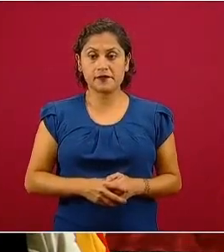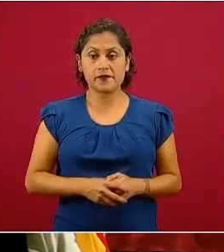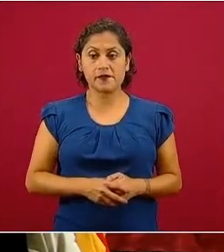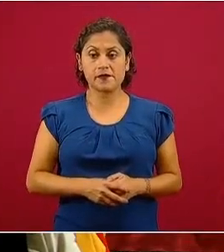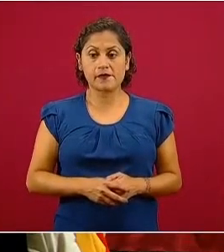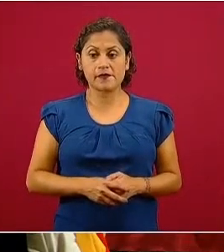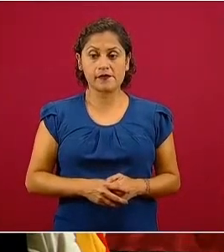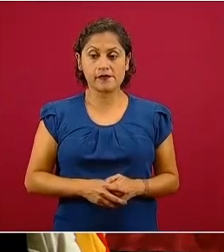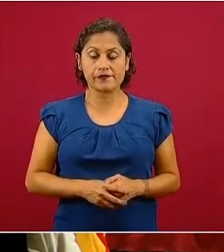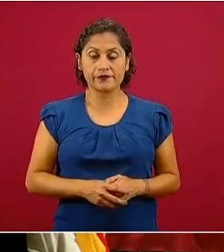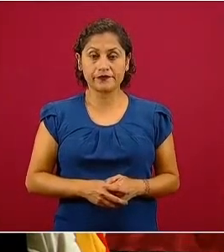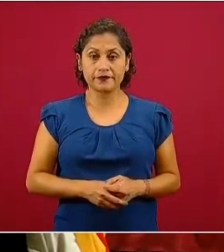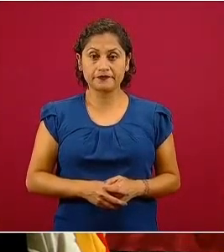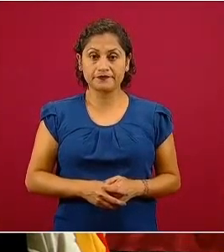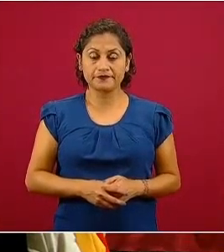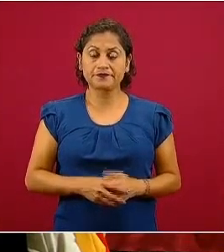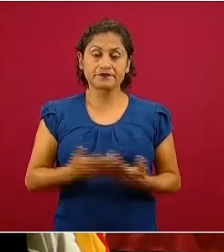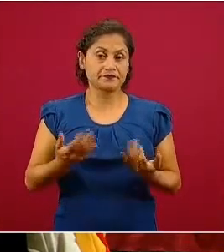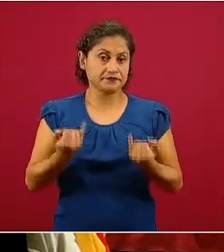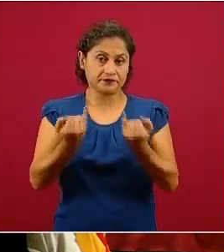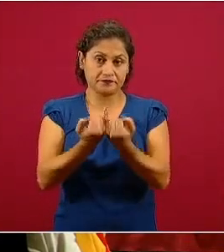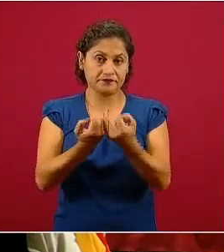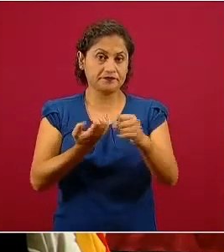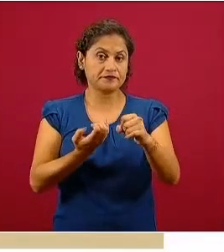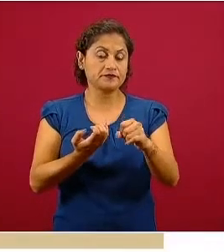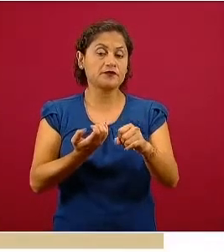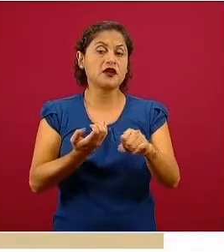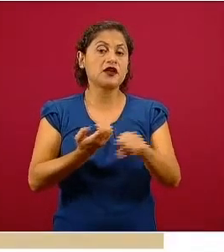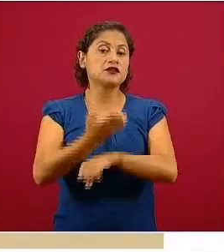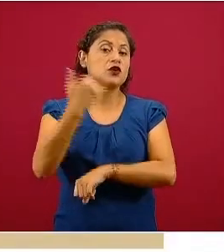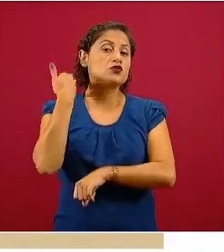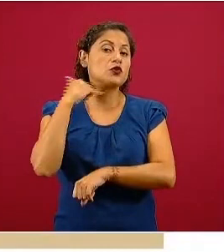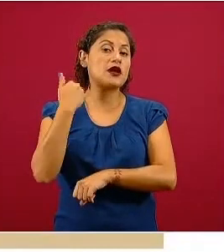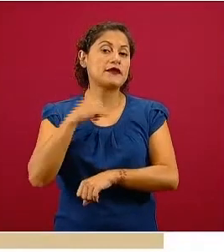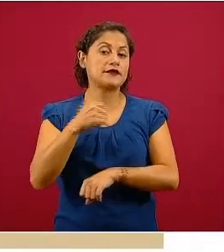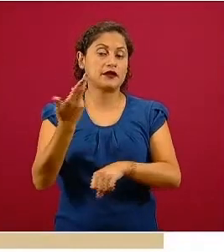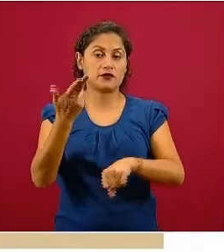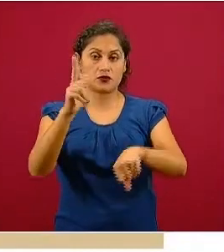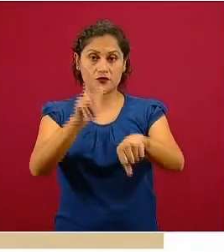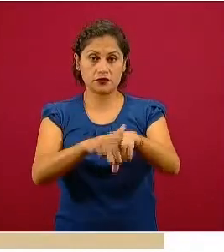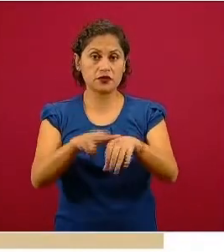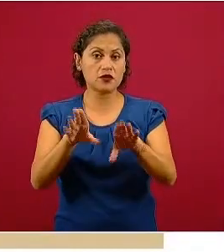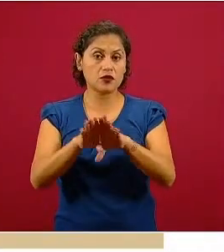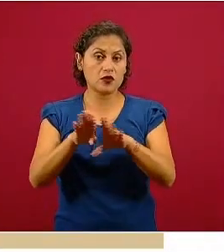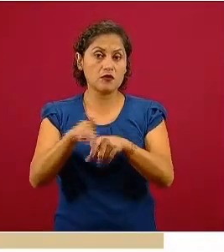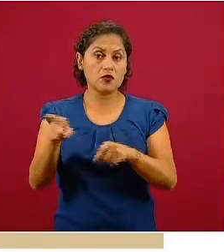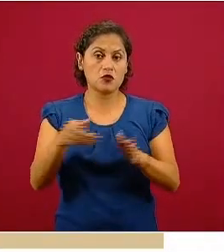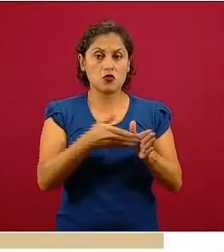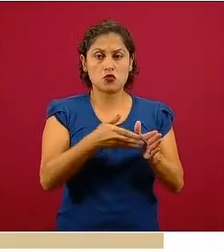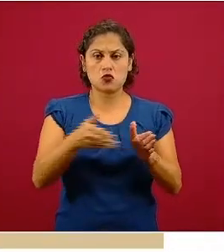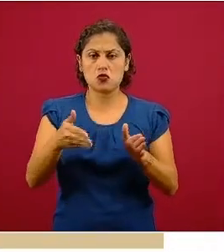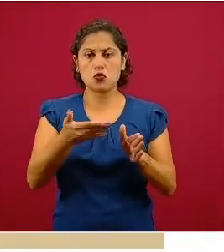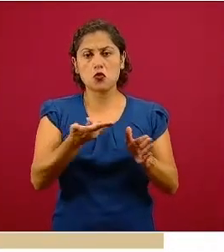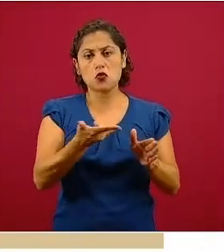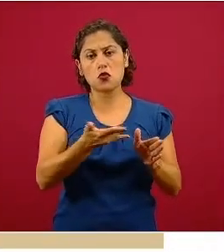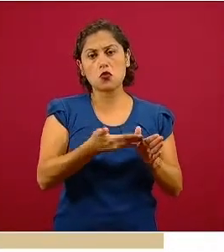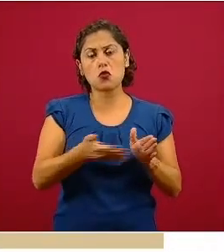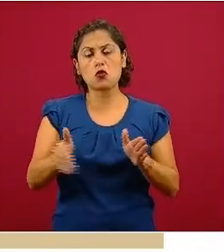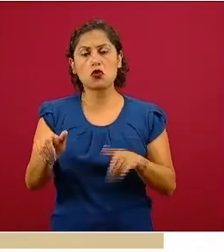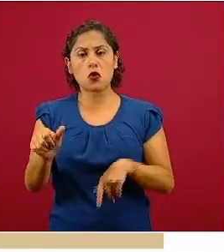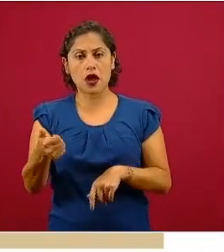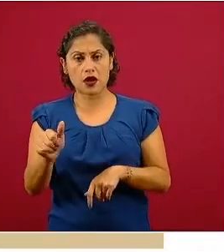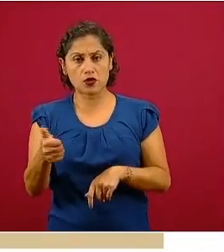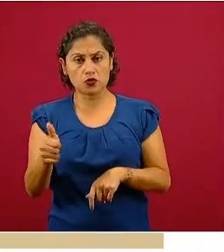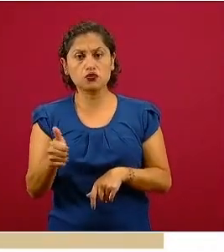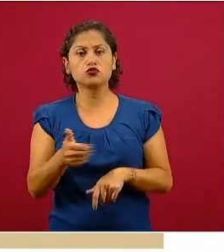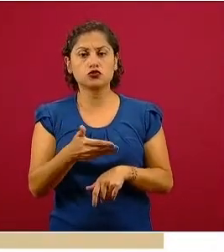que sería la hospitalización en Yucatán, una meseta larga que fue prácticamente desde mediados de julio y hasta mediados de agosto, y